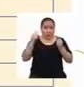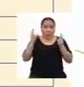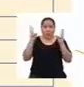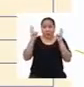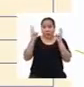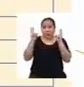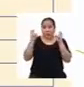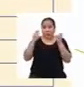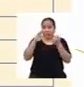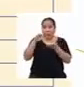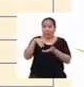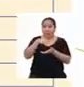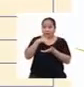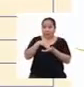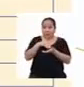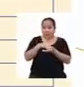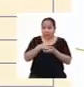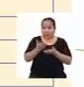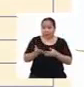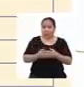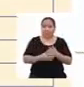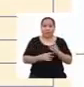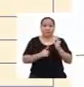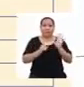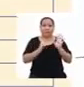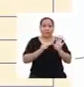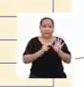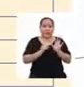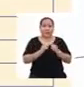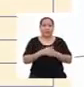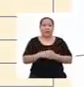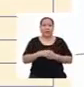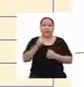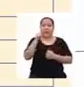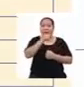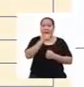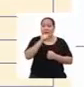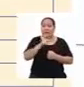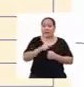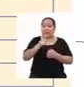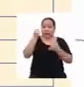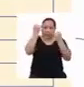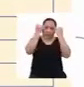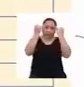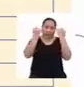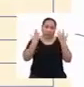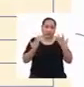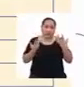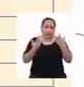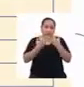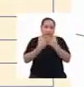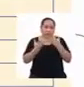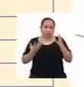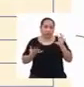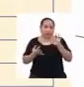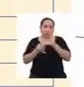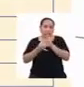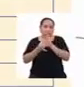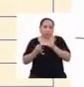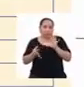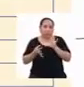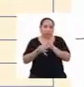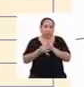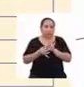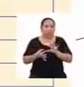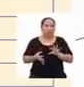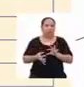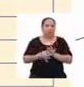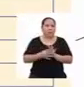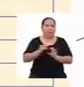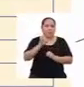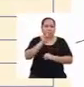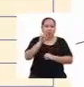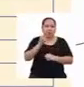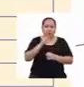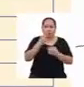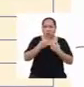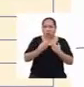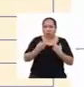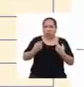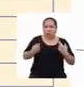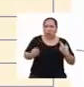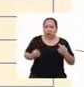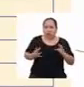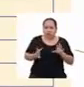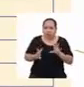central? 6. ¿Las ideas están adecuadamente relacionadas? ¿Se han usado adecuadamente recursos